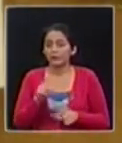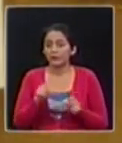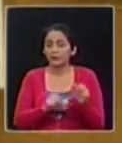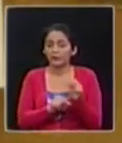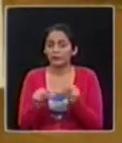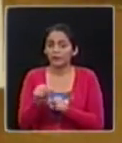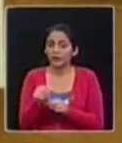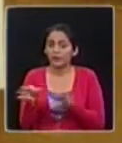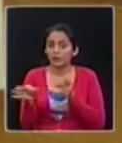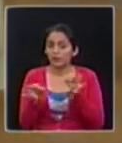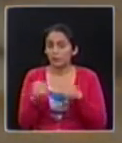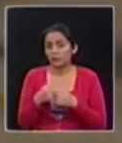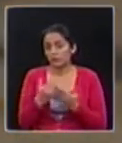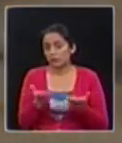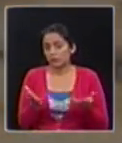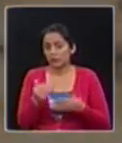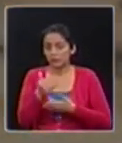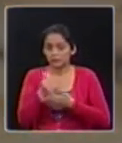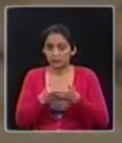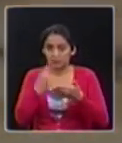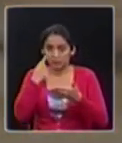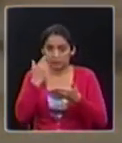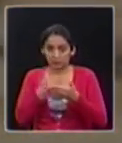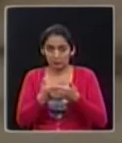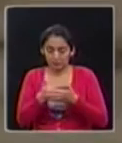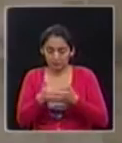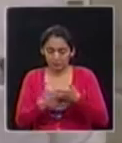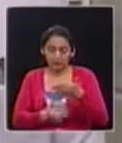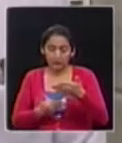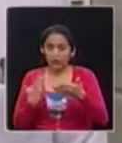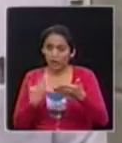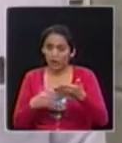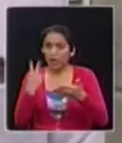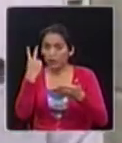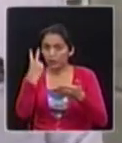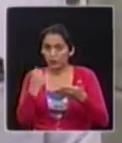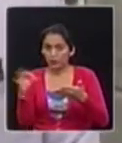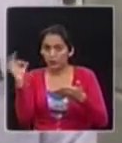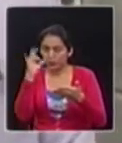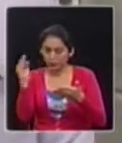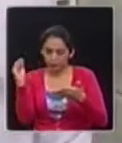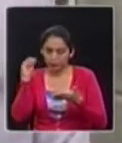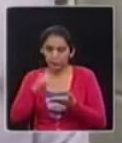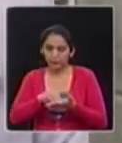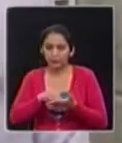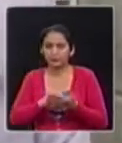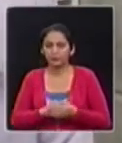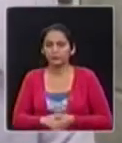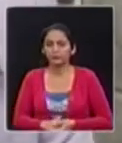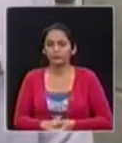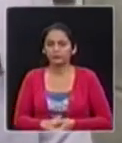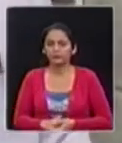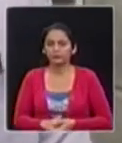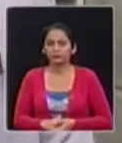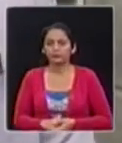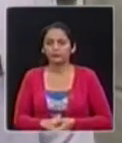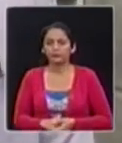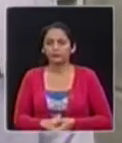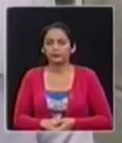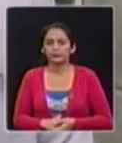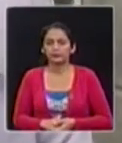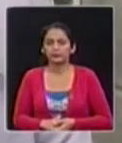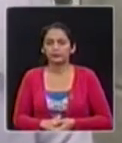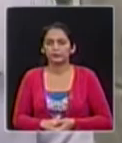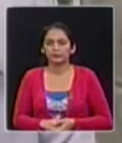manuales como electrónicas son emitidas ya con la tarifa del 12%. Como son preimpresa, no hubo inconveniente. Se coordinó también con